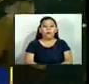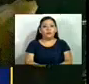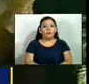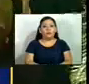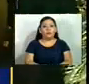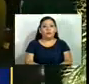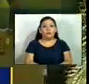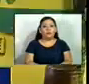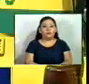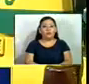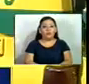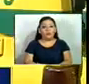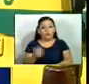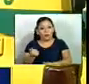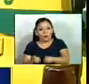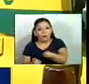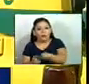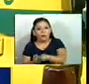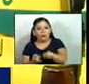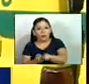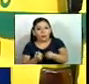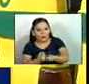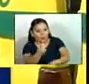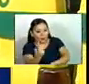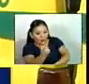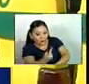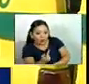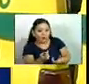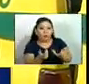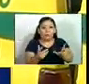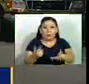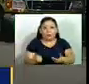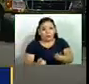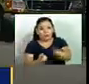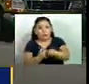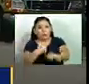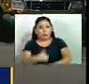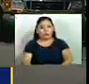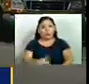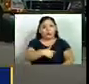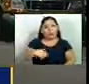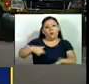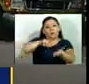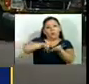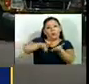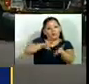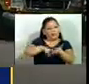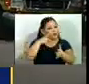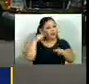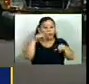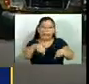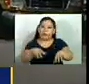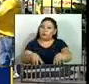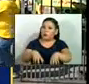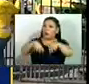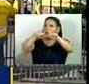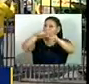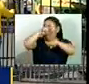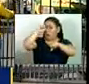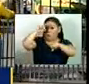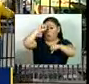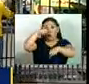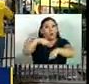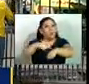El servicio de traslado de atención de pacientes por comandos de salvamento ha sido suspendido por tiempo indefinido